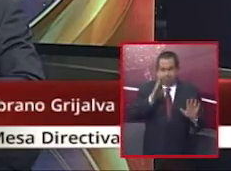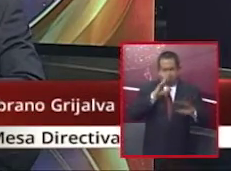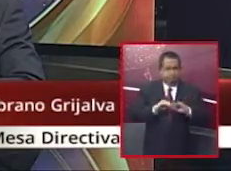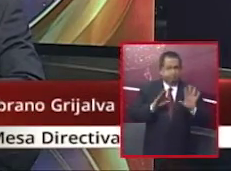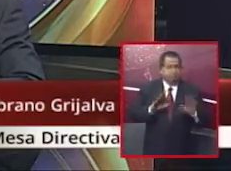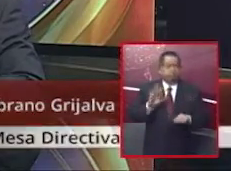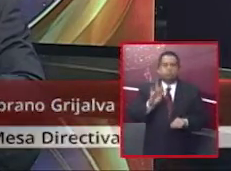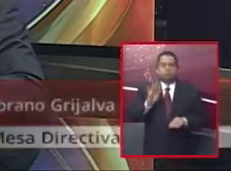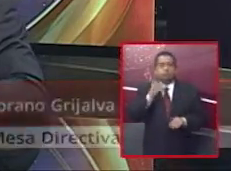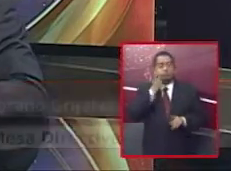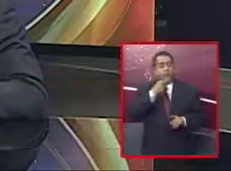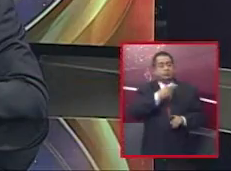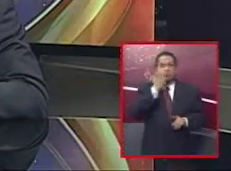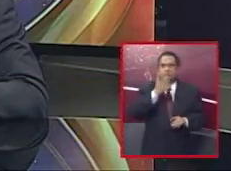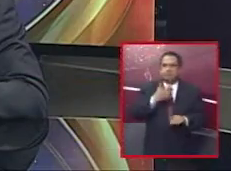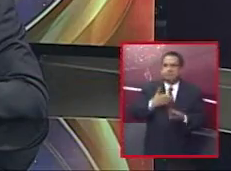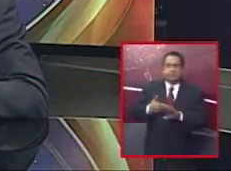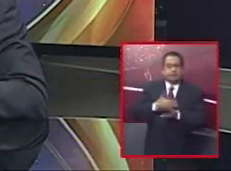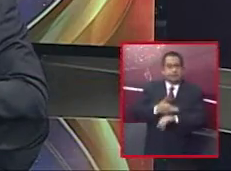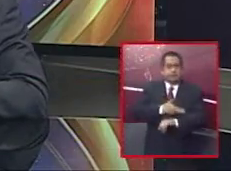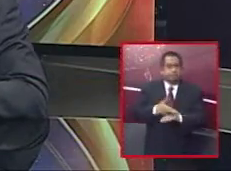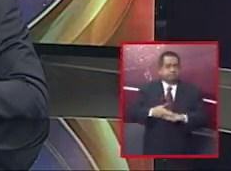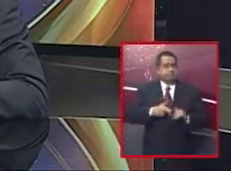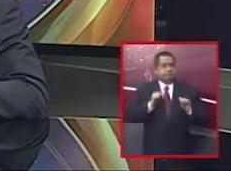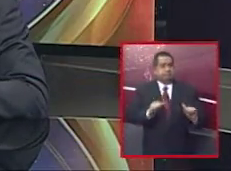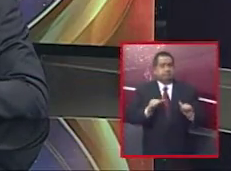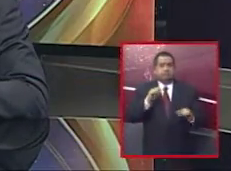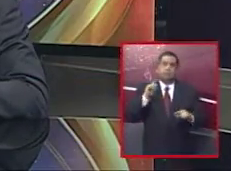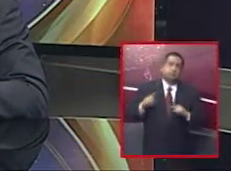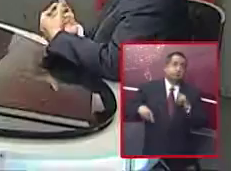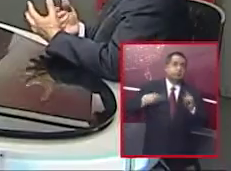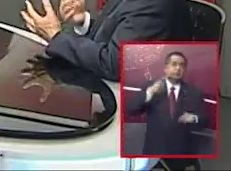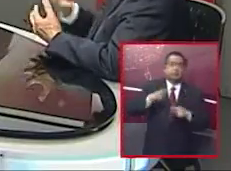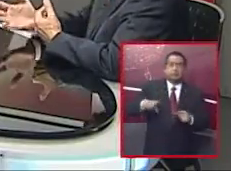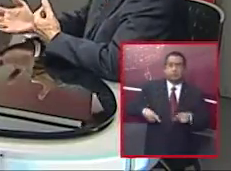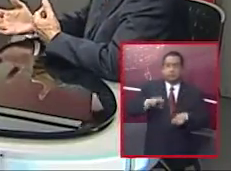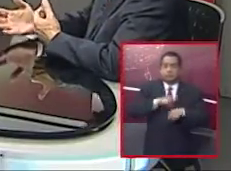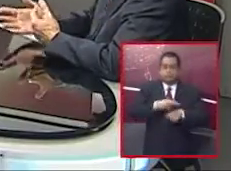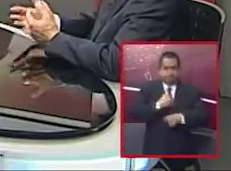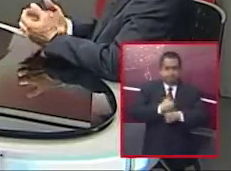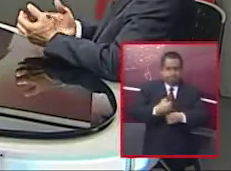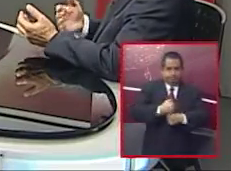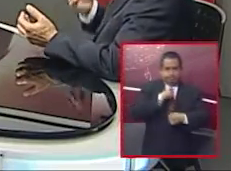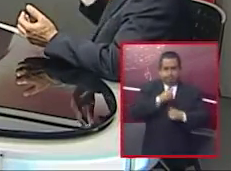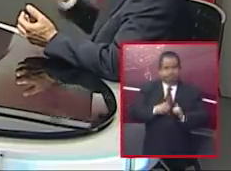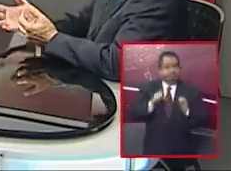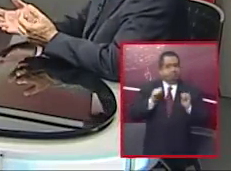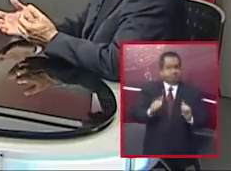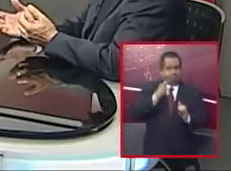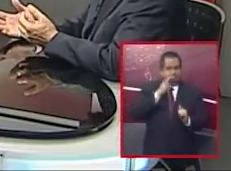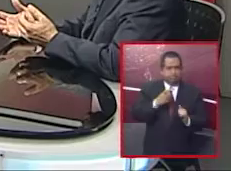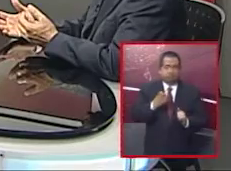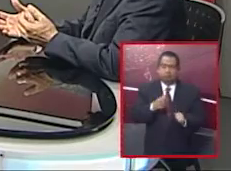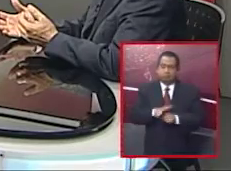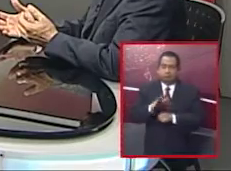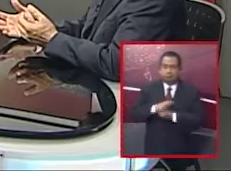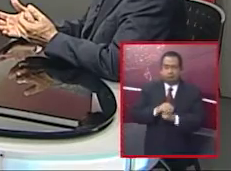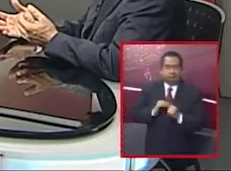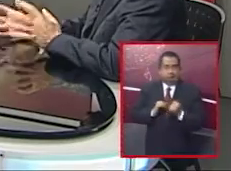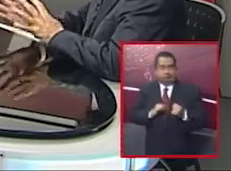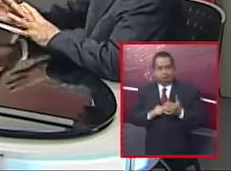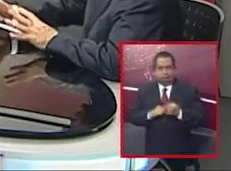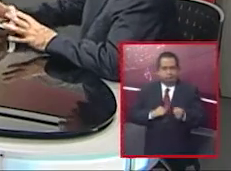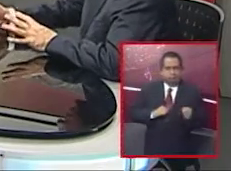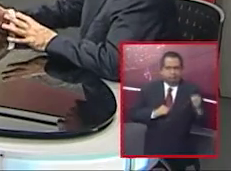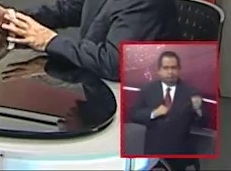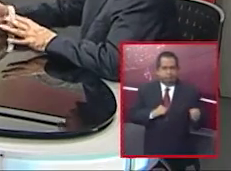pretendían blindar para que no les pudieran revisar sus cuentas, para que no pudieran revisar el ejercicio de su